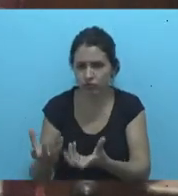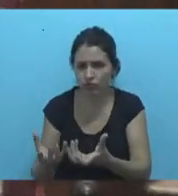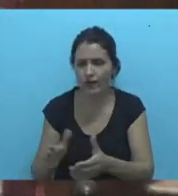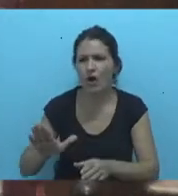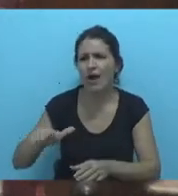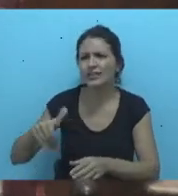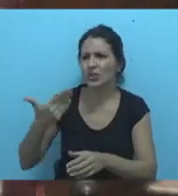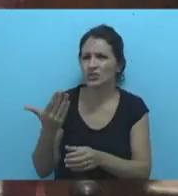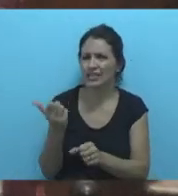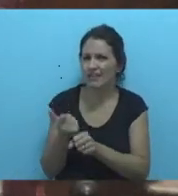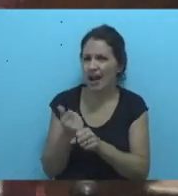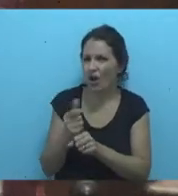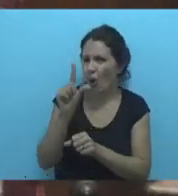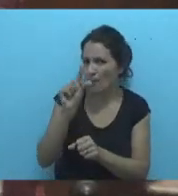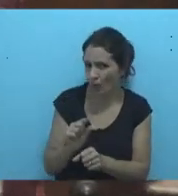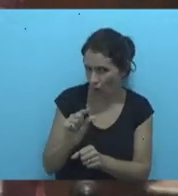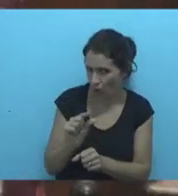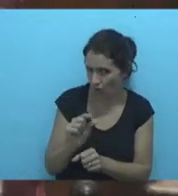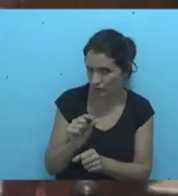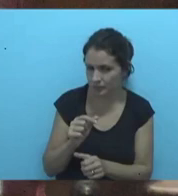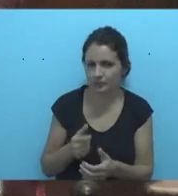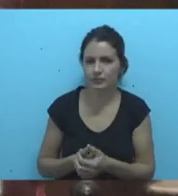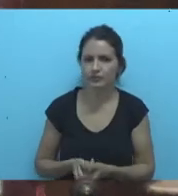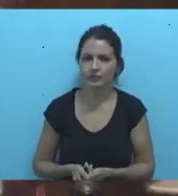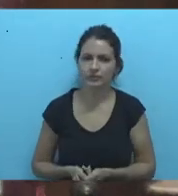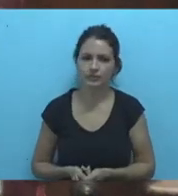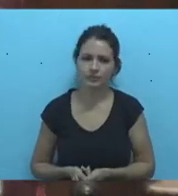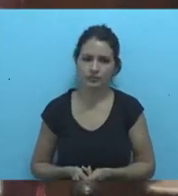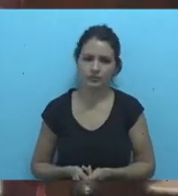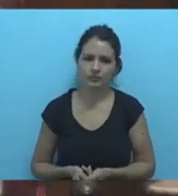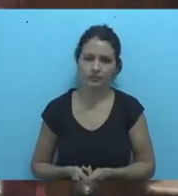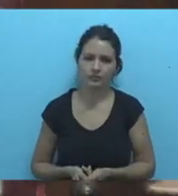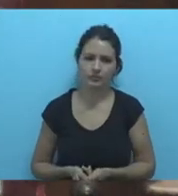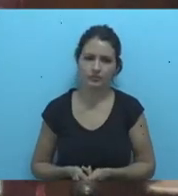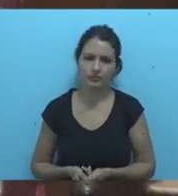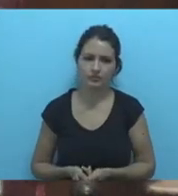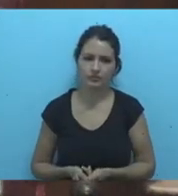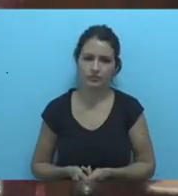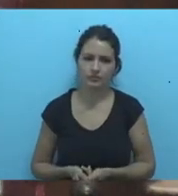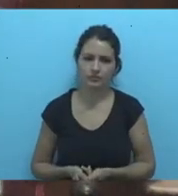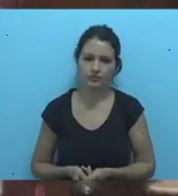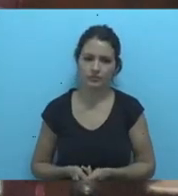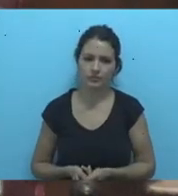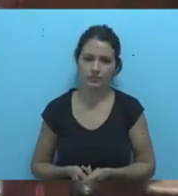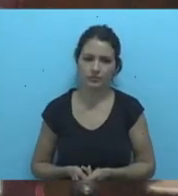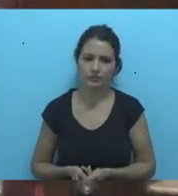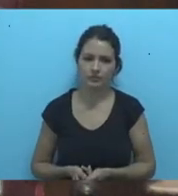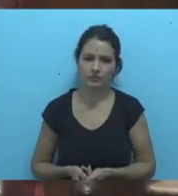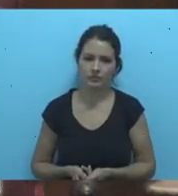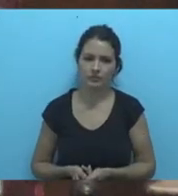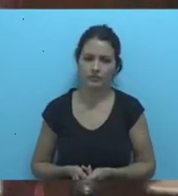ninguna pérdida de sus puestos de trabajo, sí también nos decían que se resintió una línea de producción, de que dejaron de producir